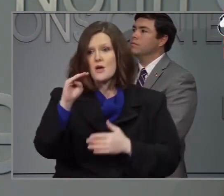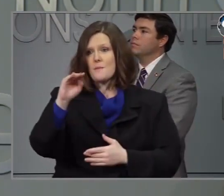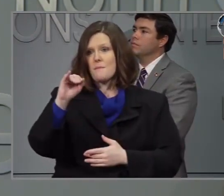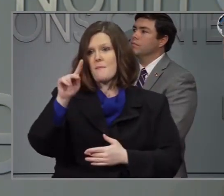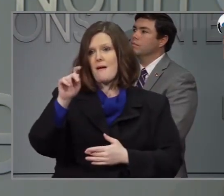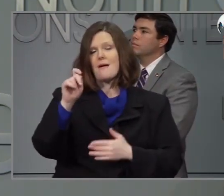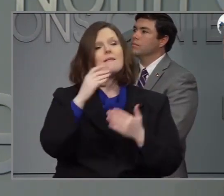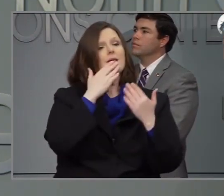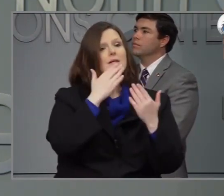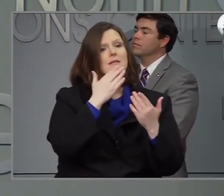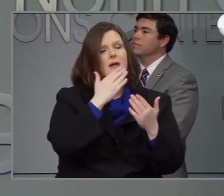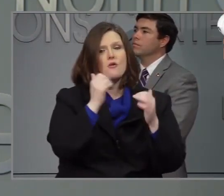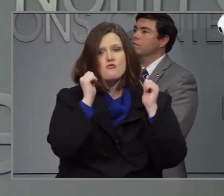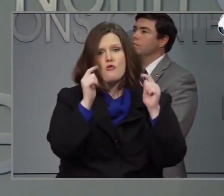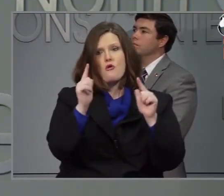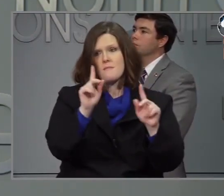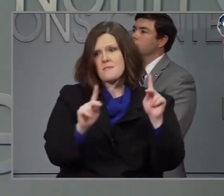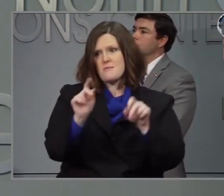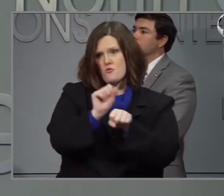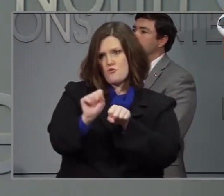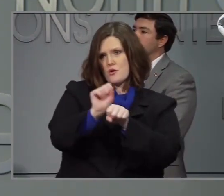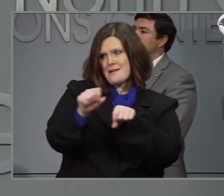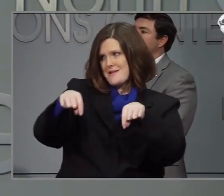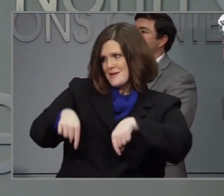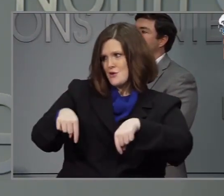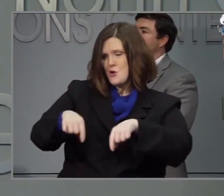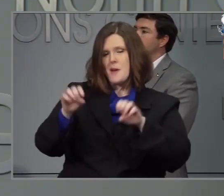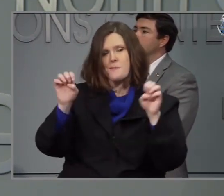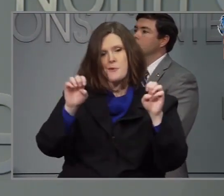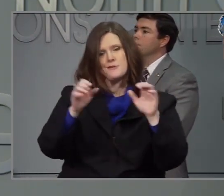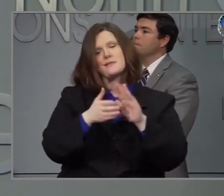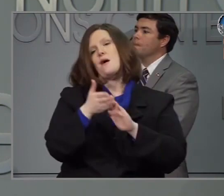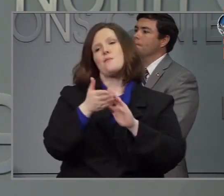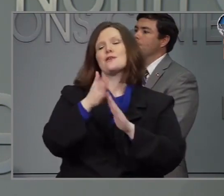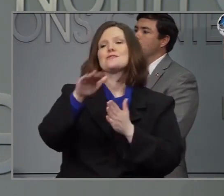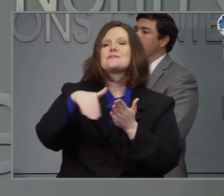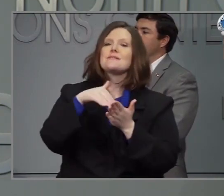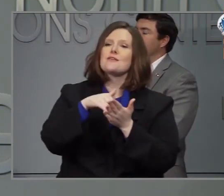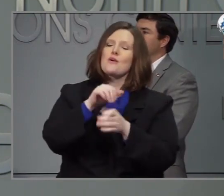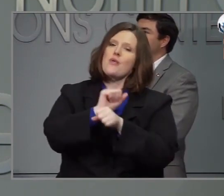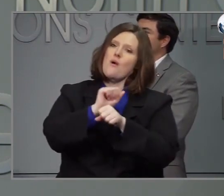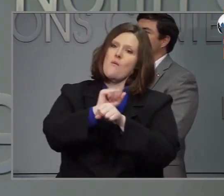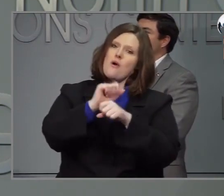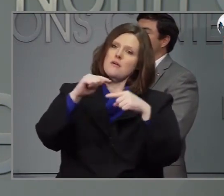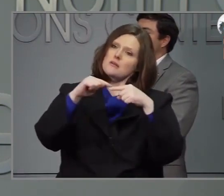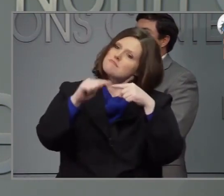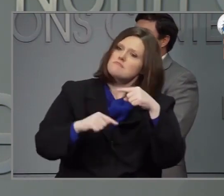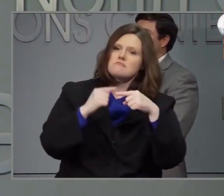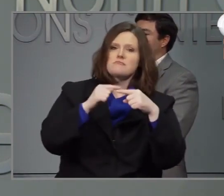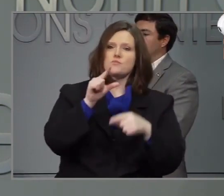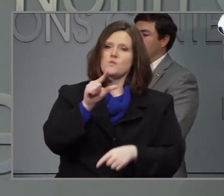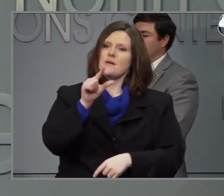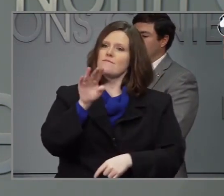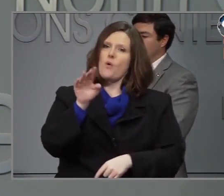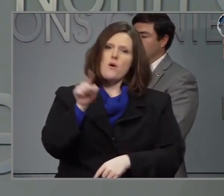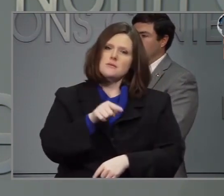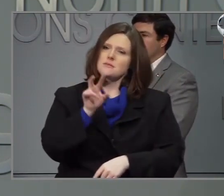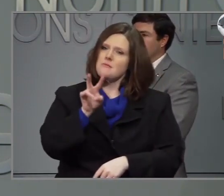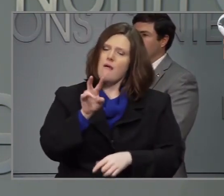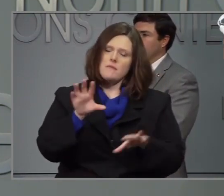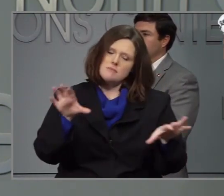gracias mal también quiero agradecerle a todas las personas que trabajan en este centro de emergencia que están trabajando